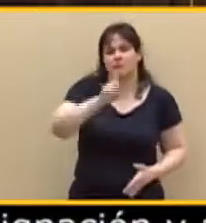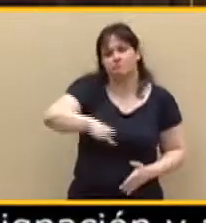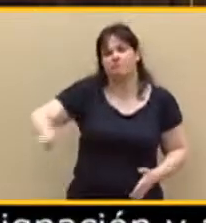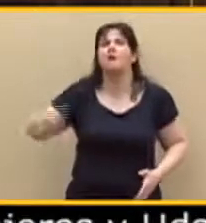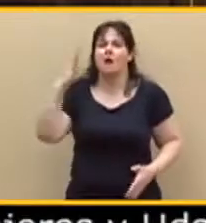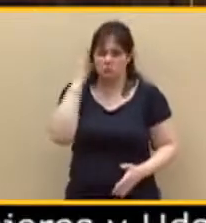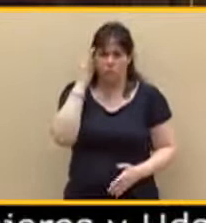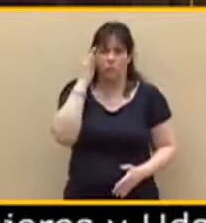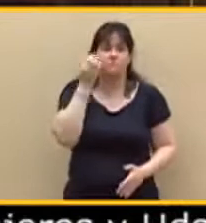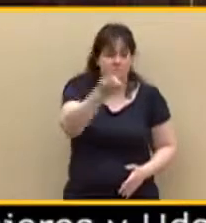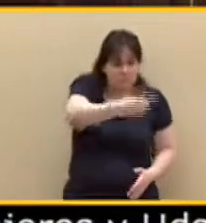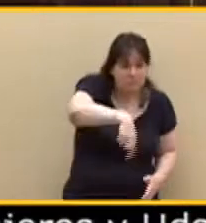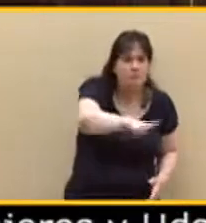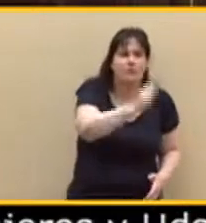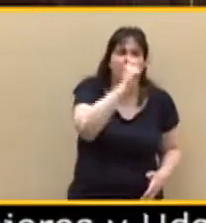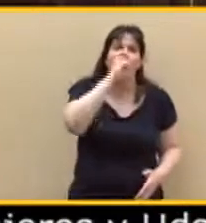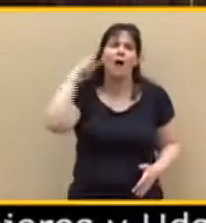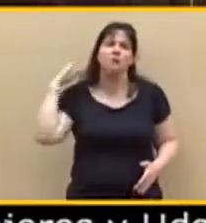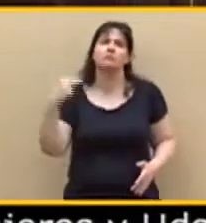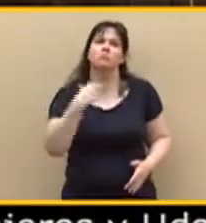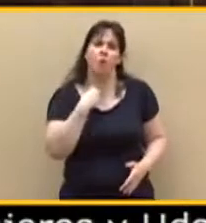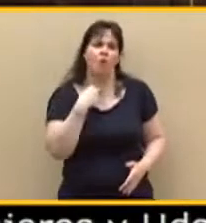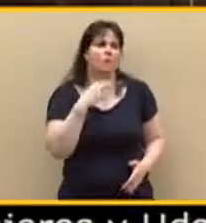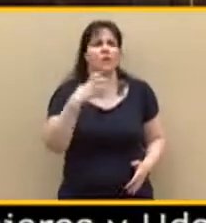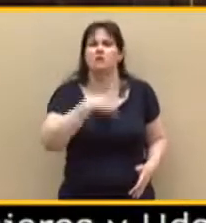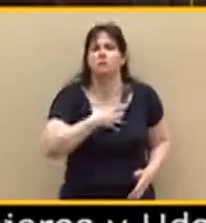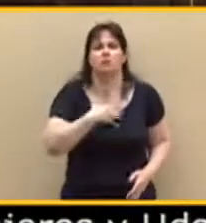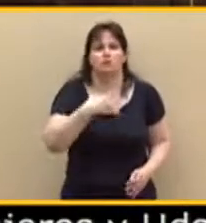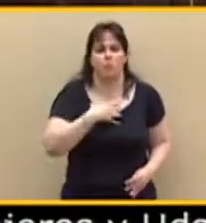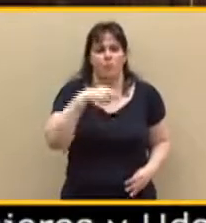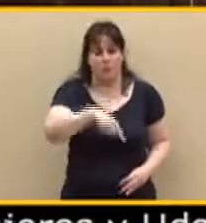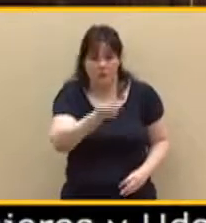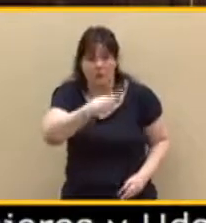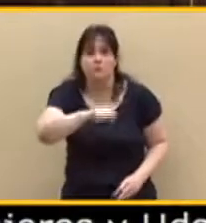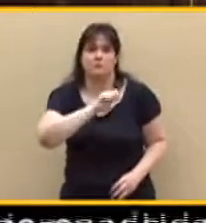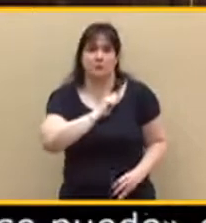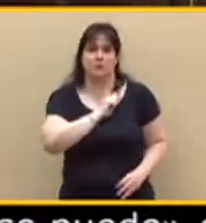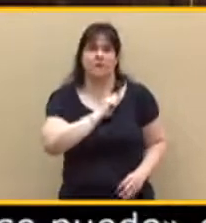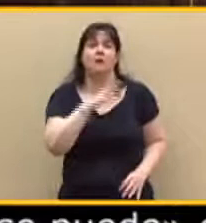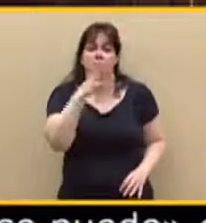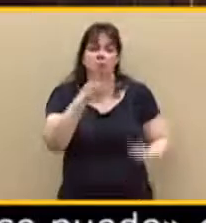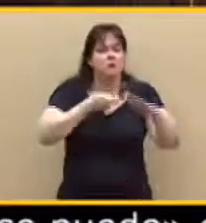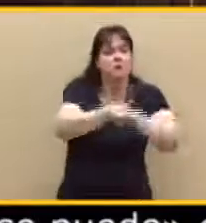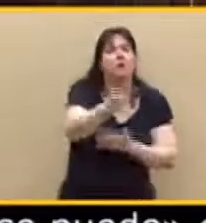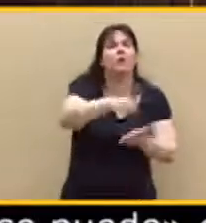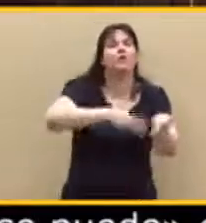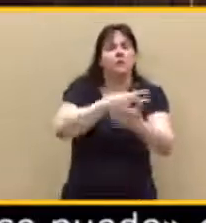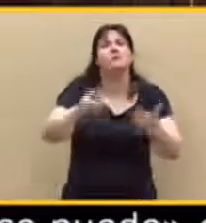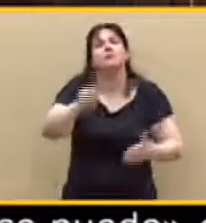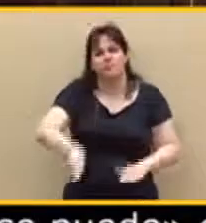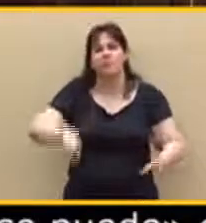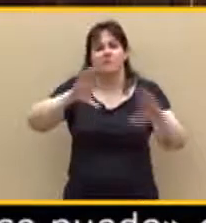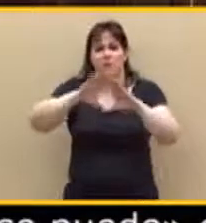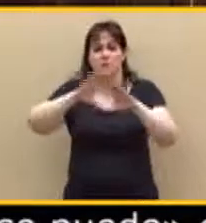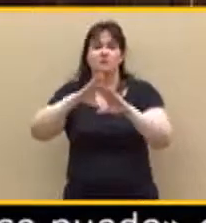siendo demasiados años la voz del no se puede en este país. Por eso esta moción de censura es también feminismo frente a su resignación